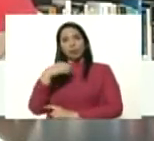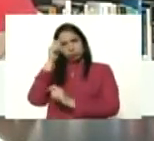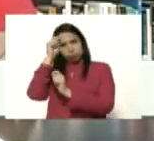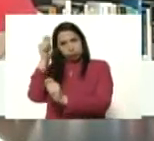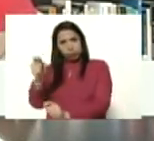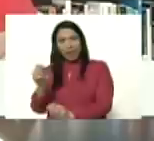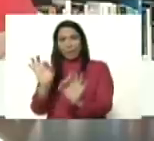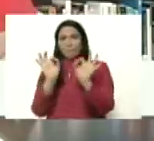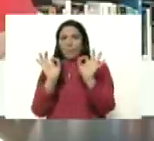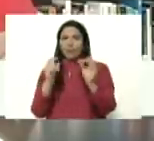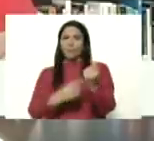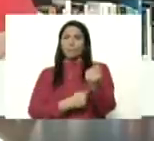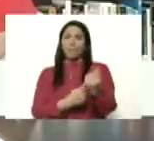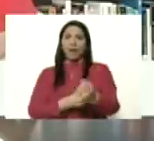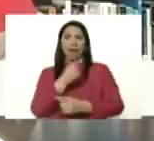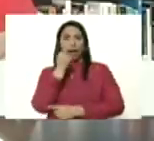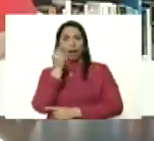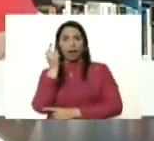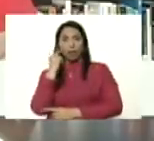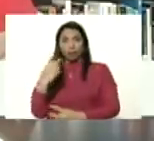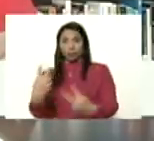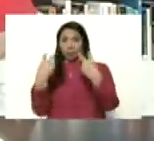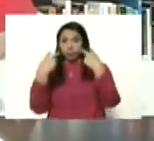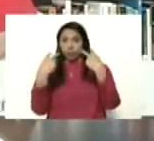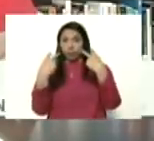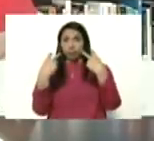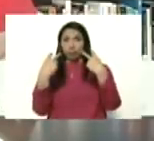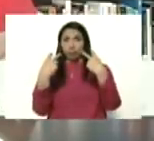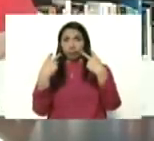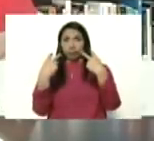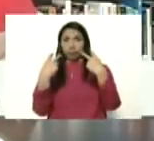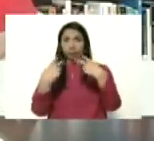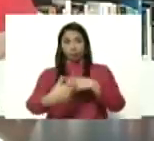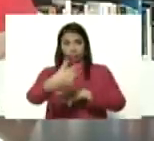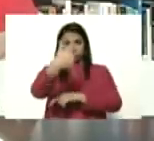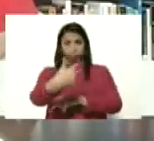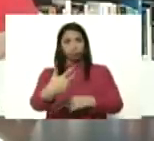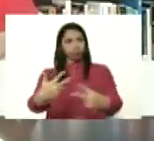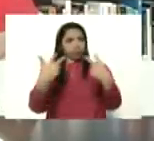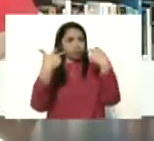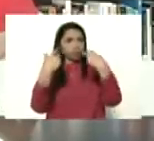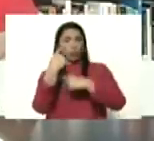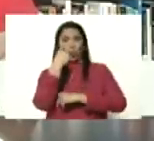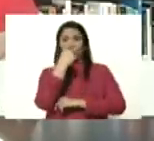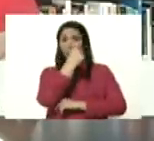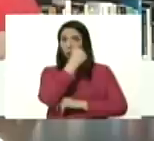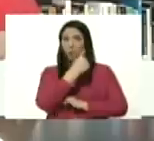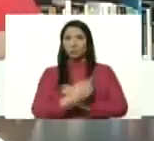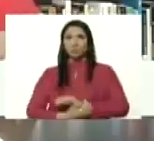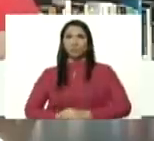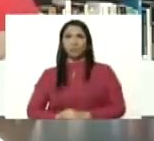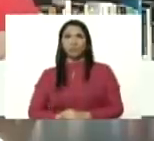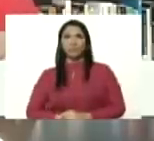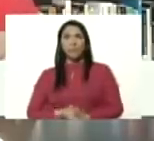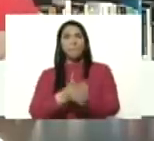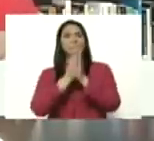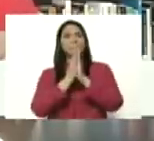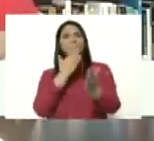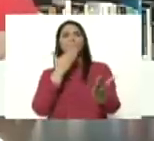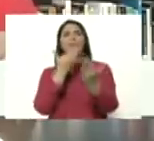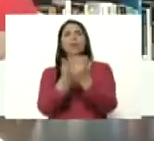especialmente. Hermanos, escúchenme. Esta es la cámara, ¿verdad? Mírenme en los ojos. Se los pido a